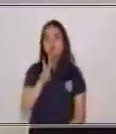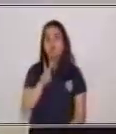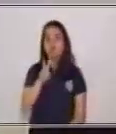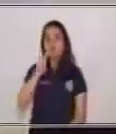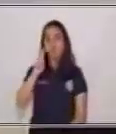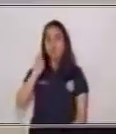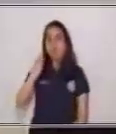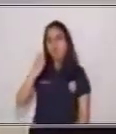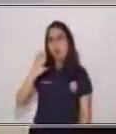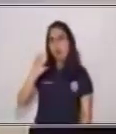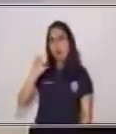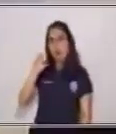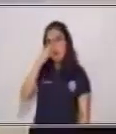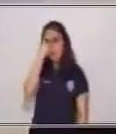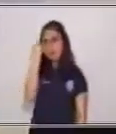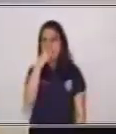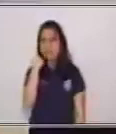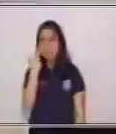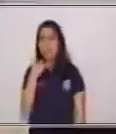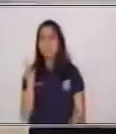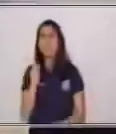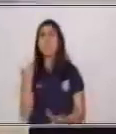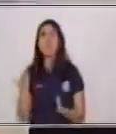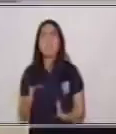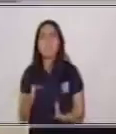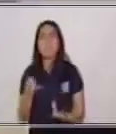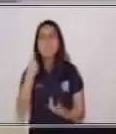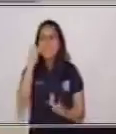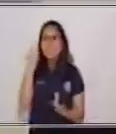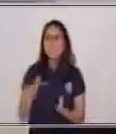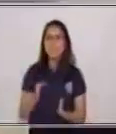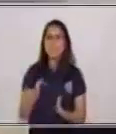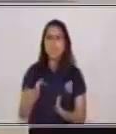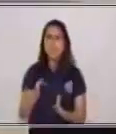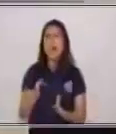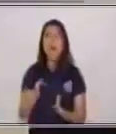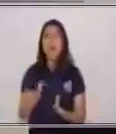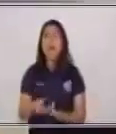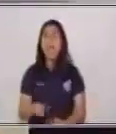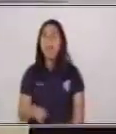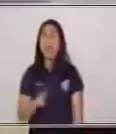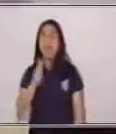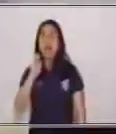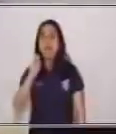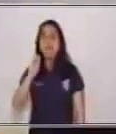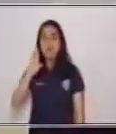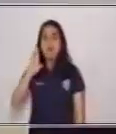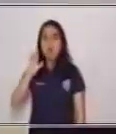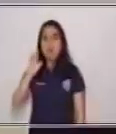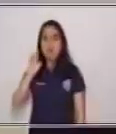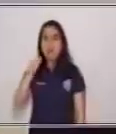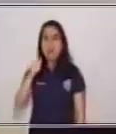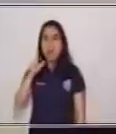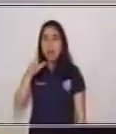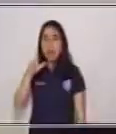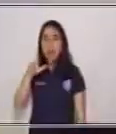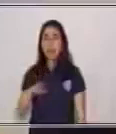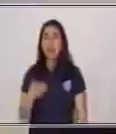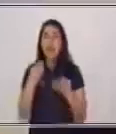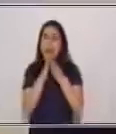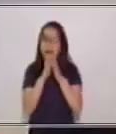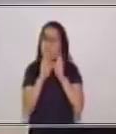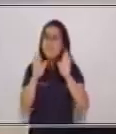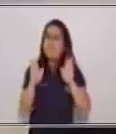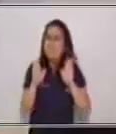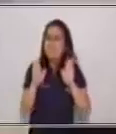diptongo, irá la tilde sobre la vocal abierta. Y por último tenemos C y TU, las cuales